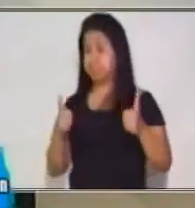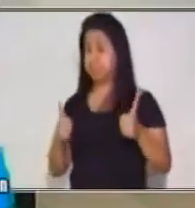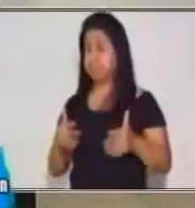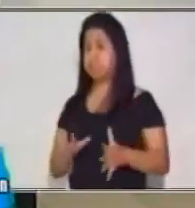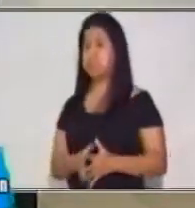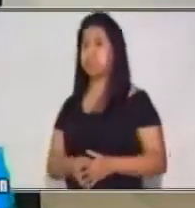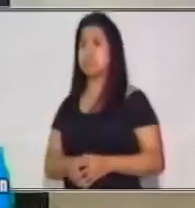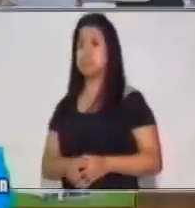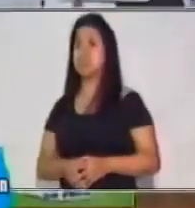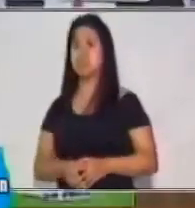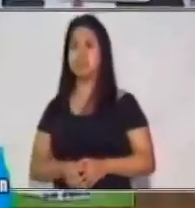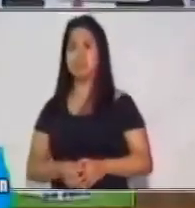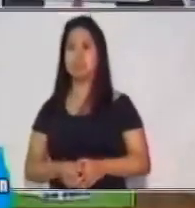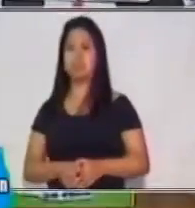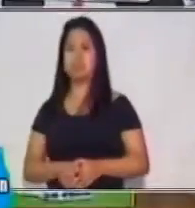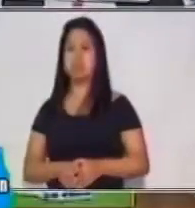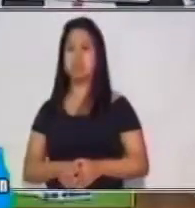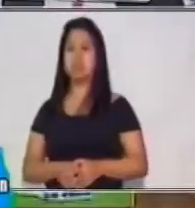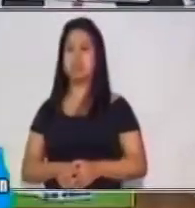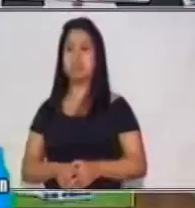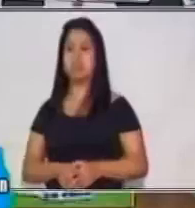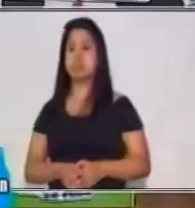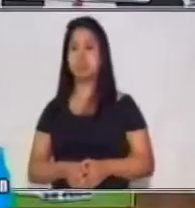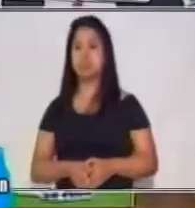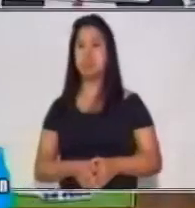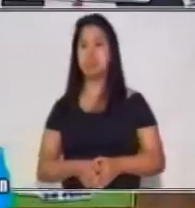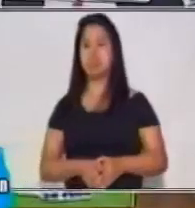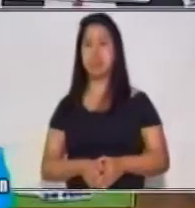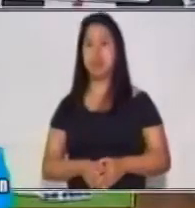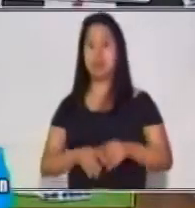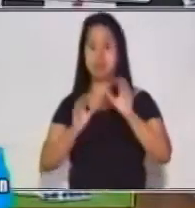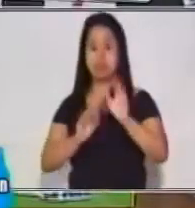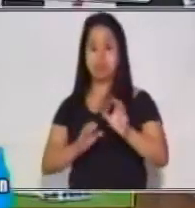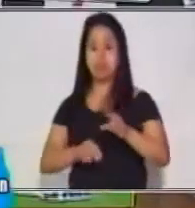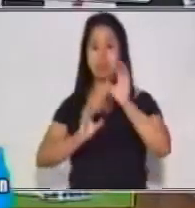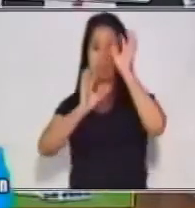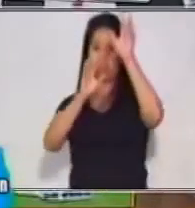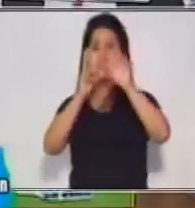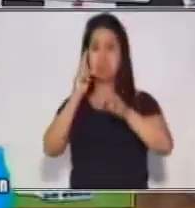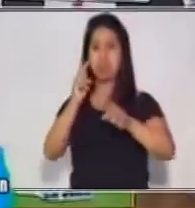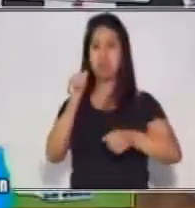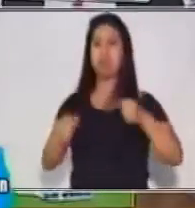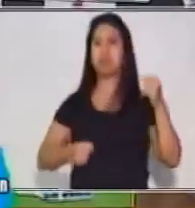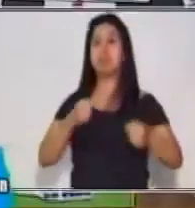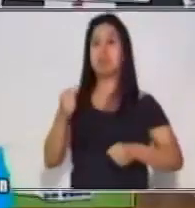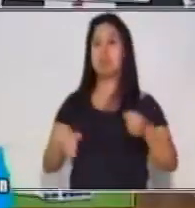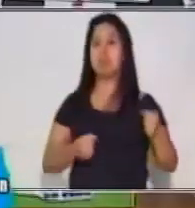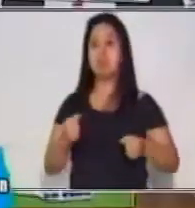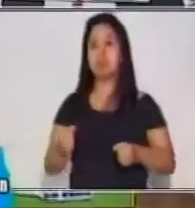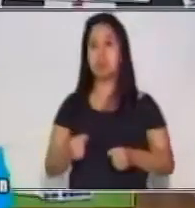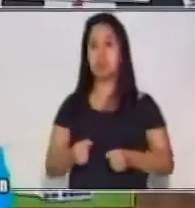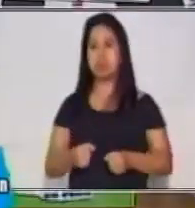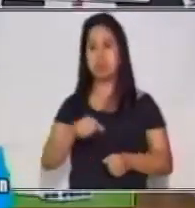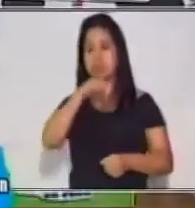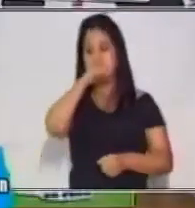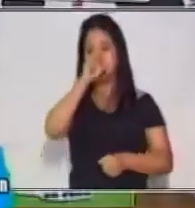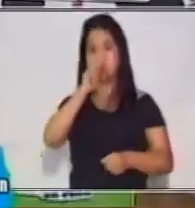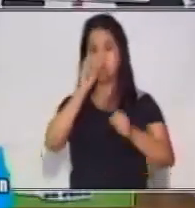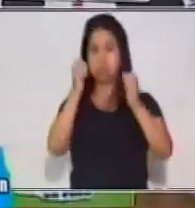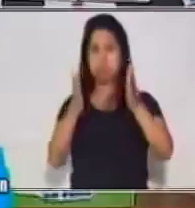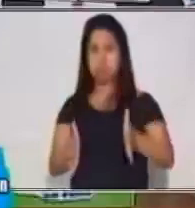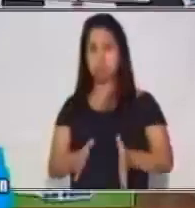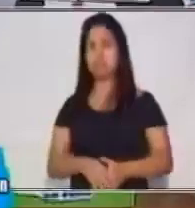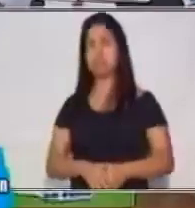2 niños. Quiere decir que baloncesto y maratón lo van a preferir 2 niños.